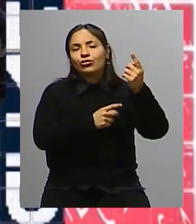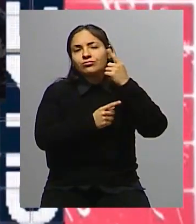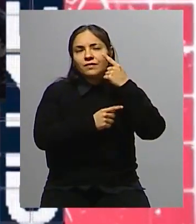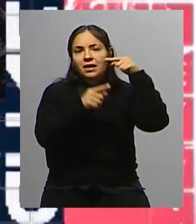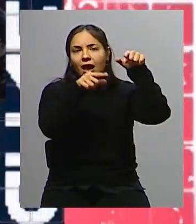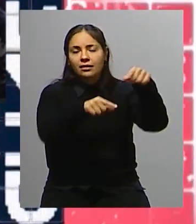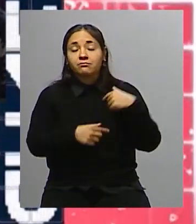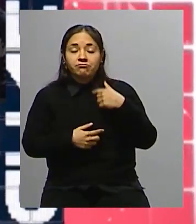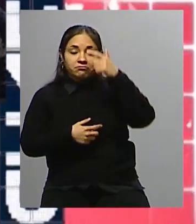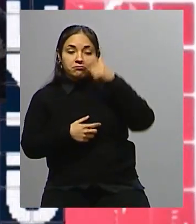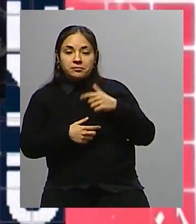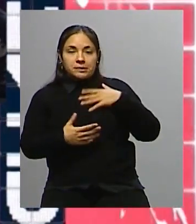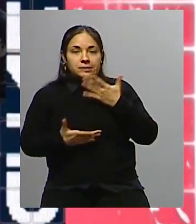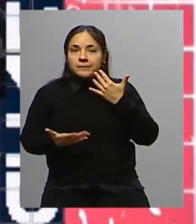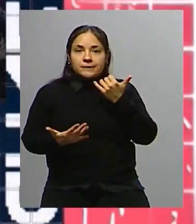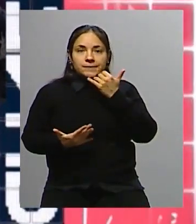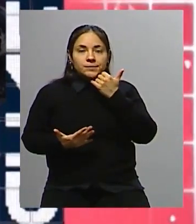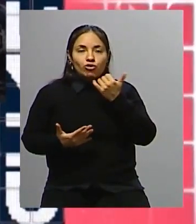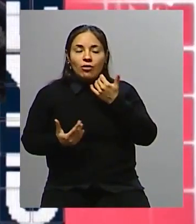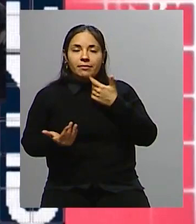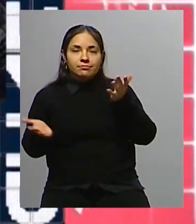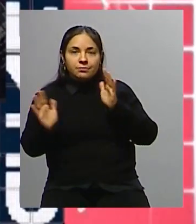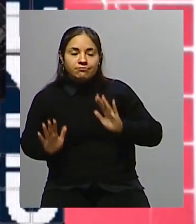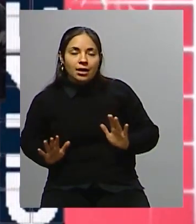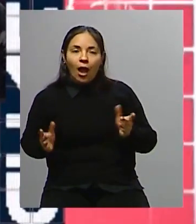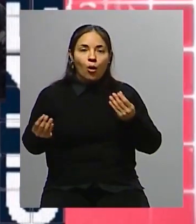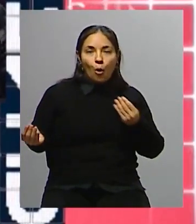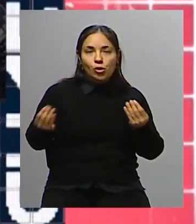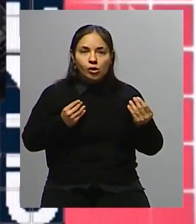hace tal vez sin tener el asesoramiento